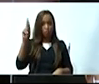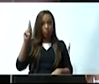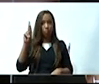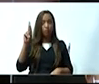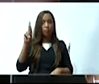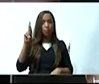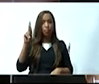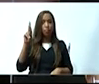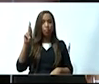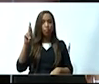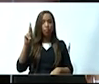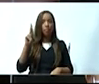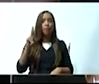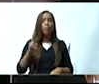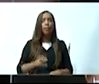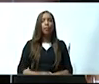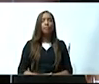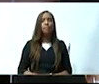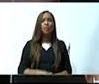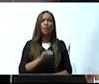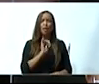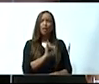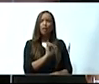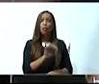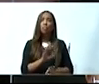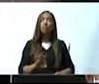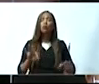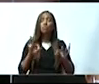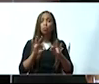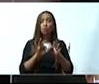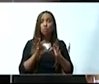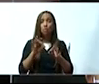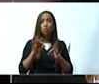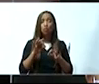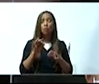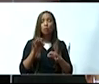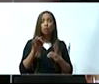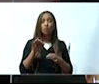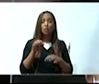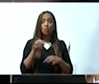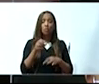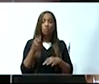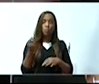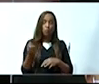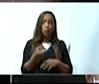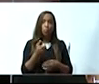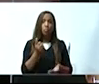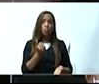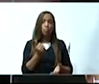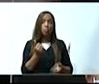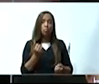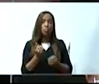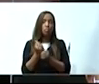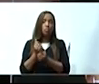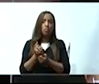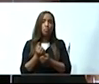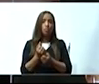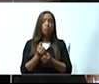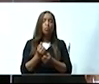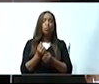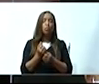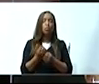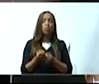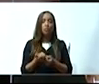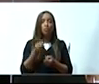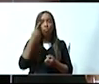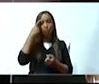general. ¿Por qué? Todos conocemos que en el presupuesto del año 2021 se planteó,